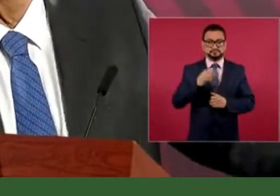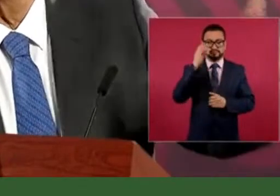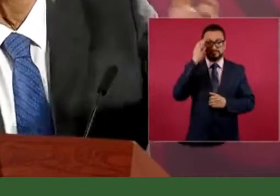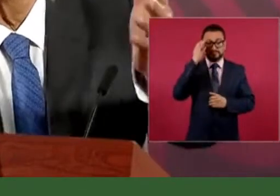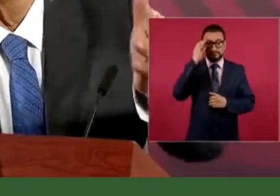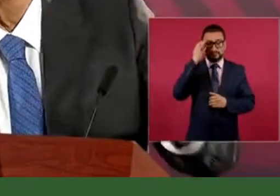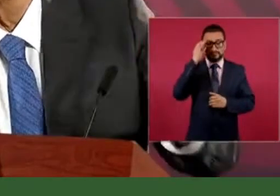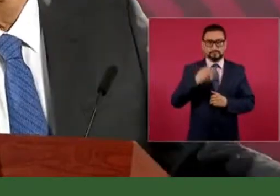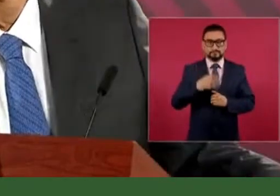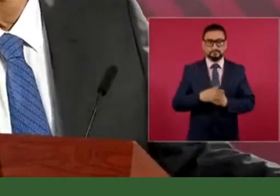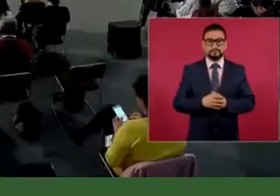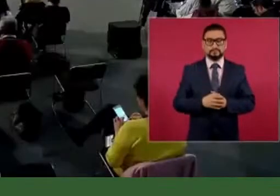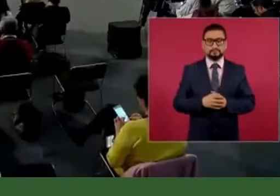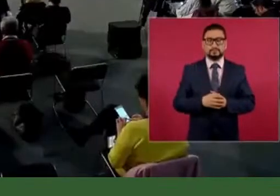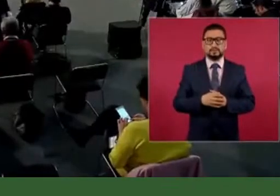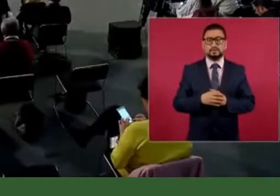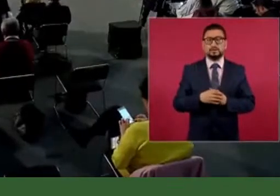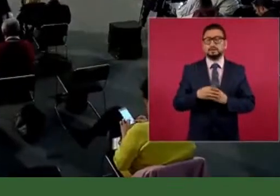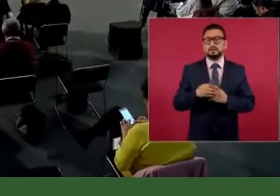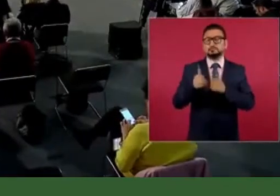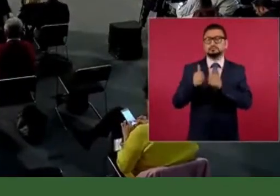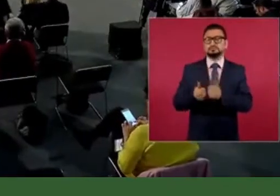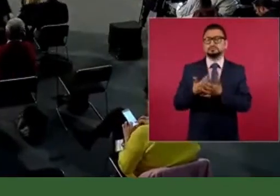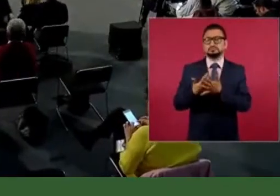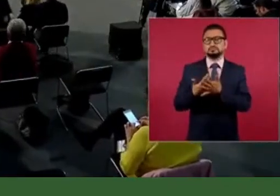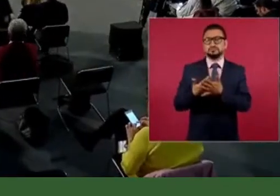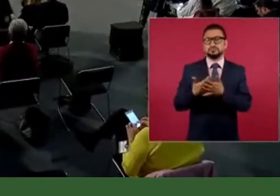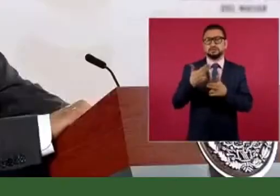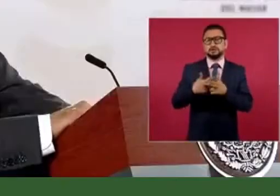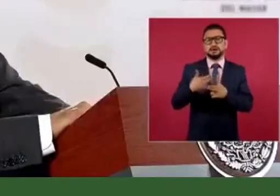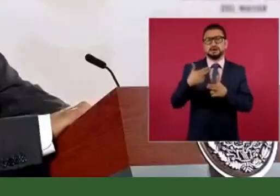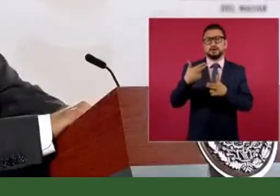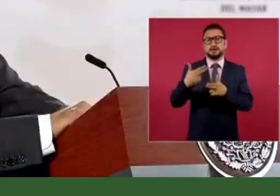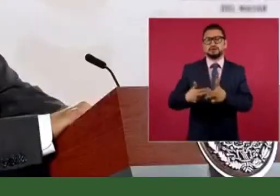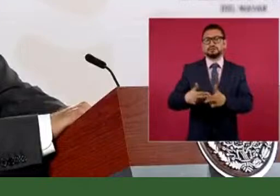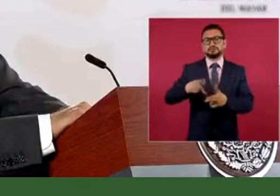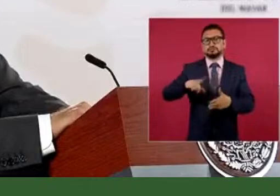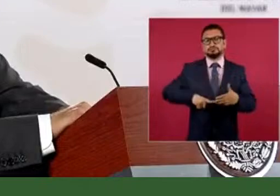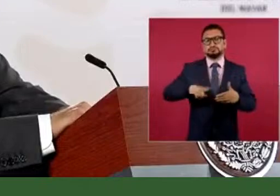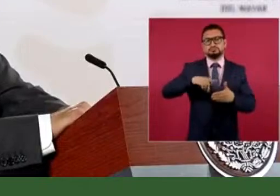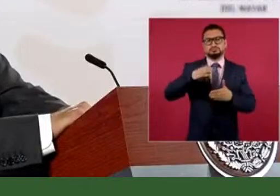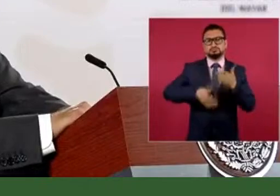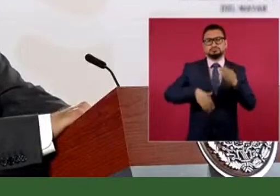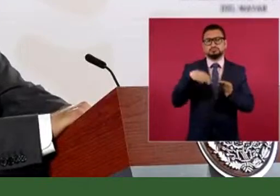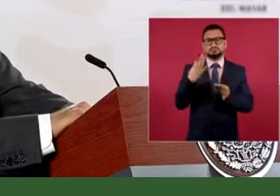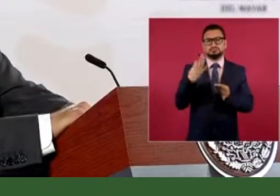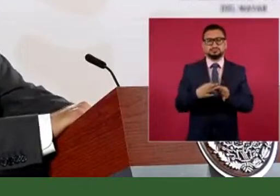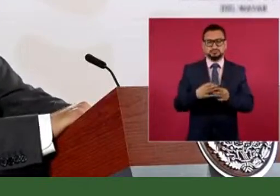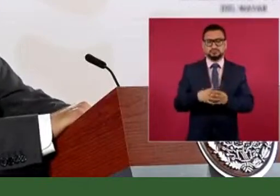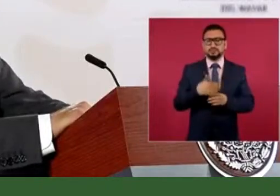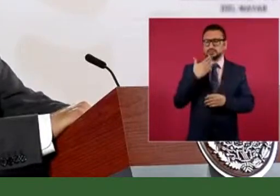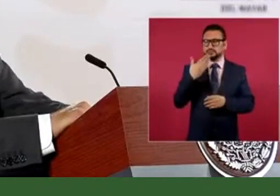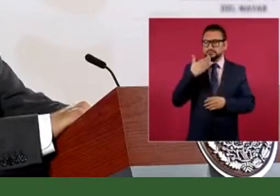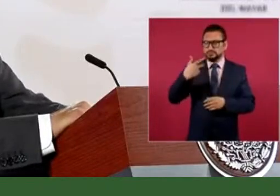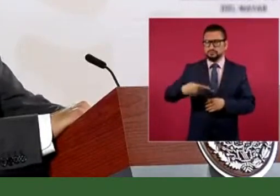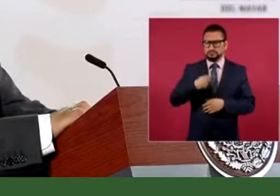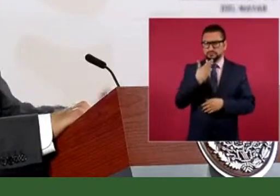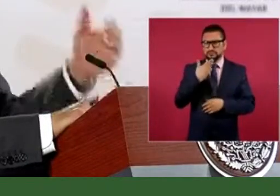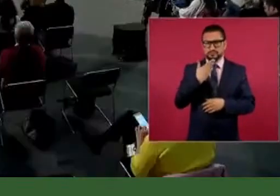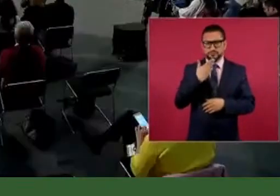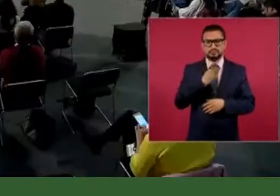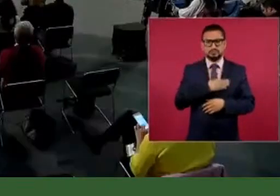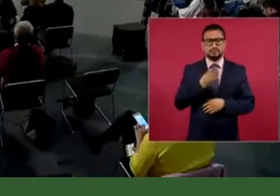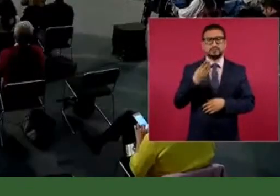quedarse hasta que concluya el gobierno. Qué bien que me preguntaste eso, porque sí, es